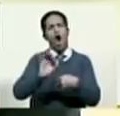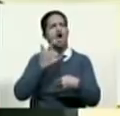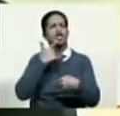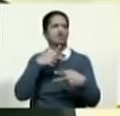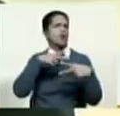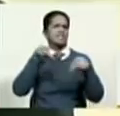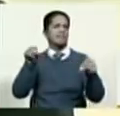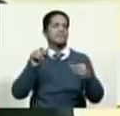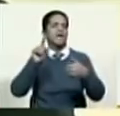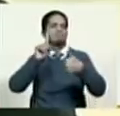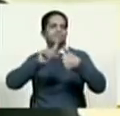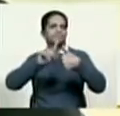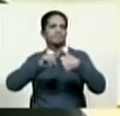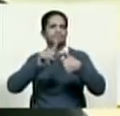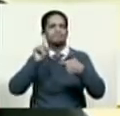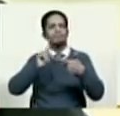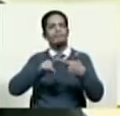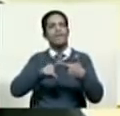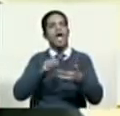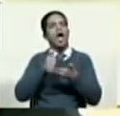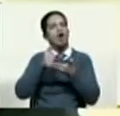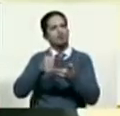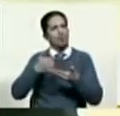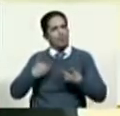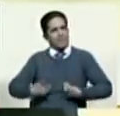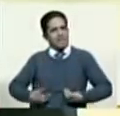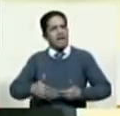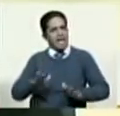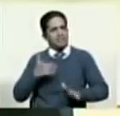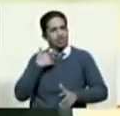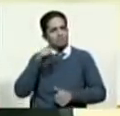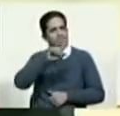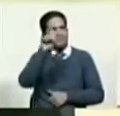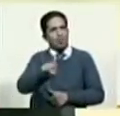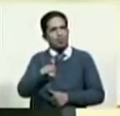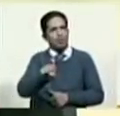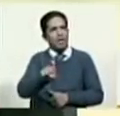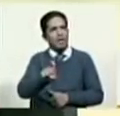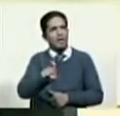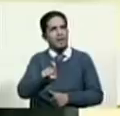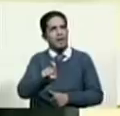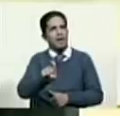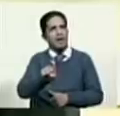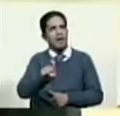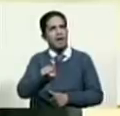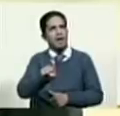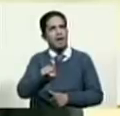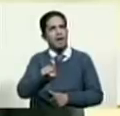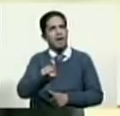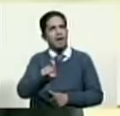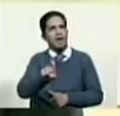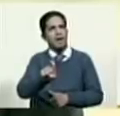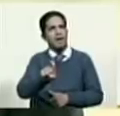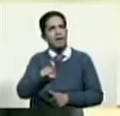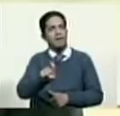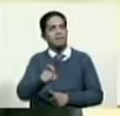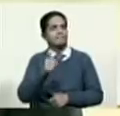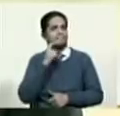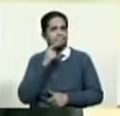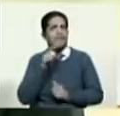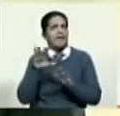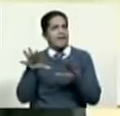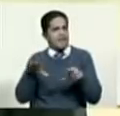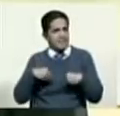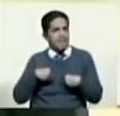plano. Sobre la ayuda humanitaria le quería preguntar, bueno, ¿qué le ve si se descarta la entrada de cualquier